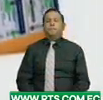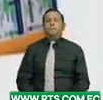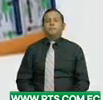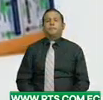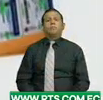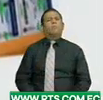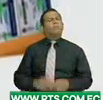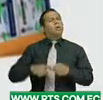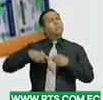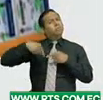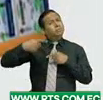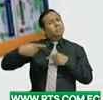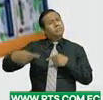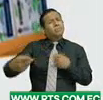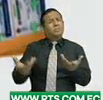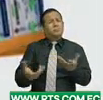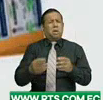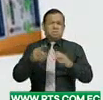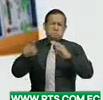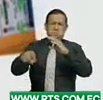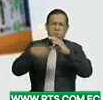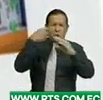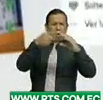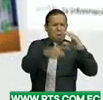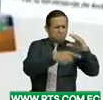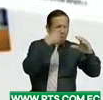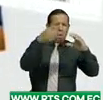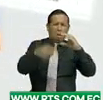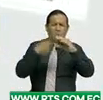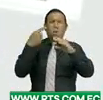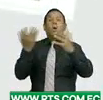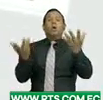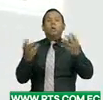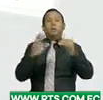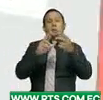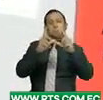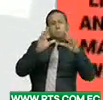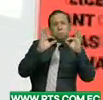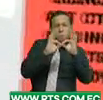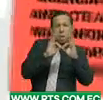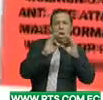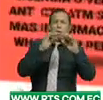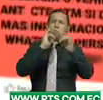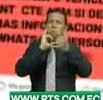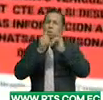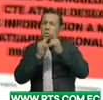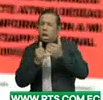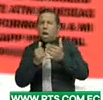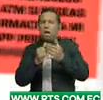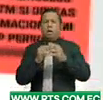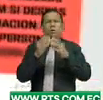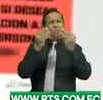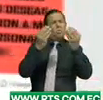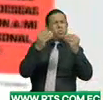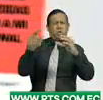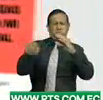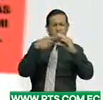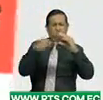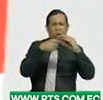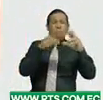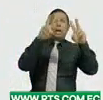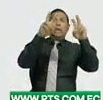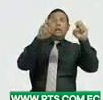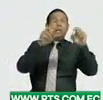A diario se pueden encontrar publicaciones de este tipo en redes sociales. Perfiles que en grupos de compraventa